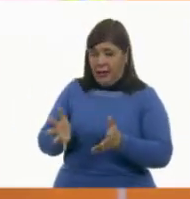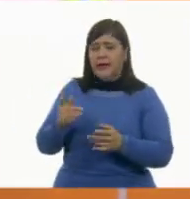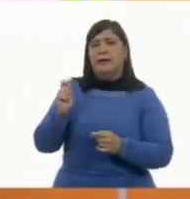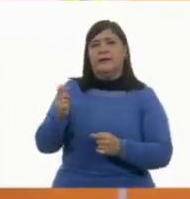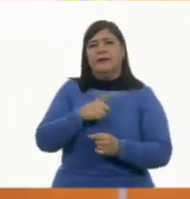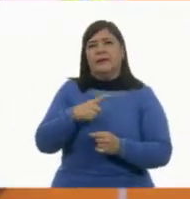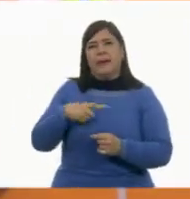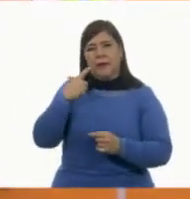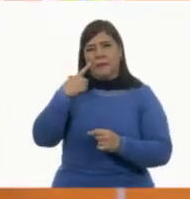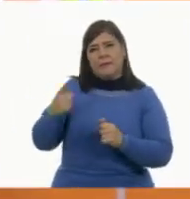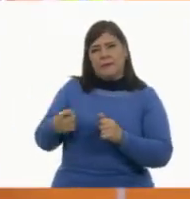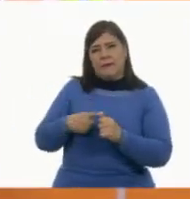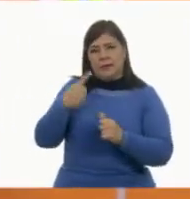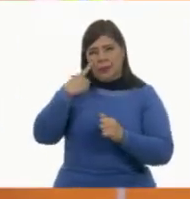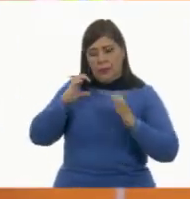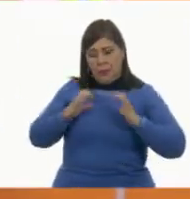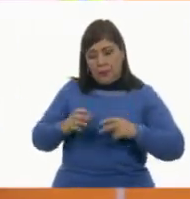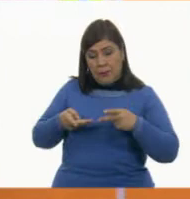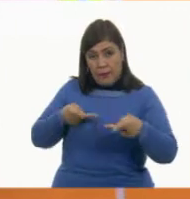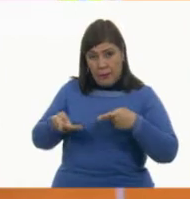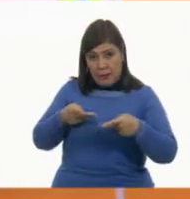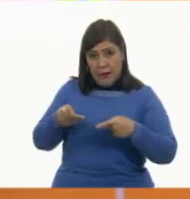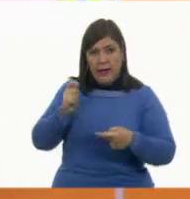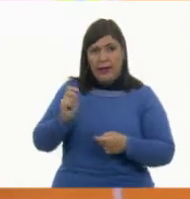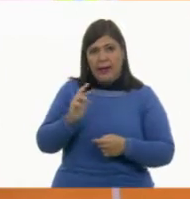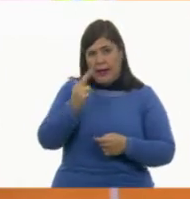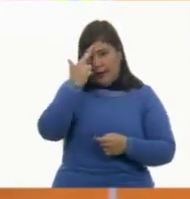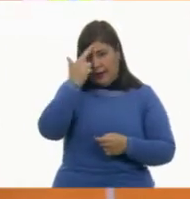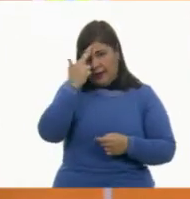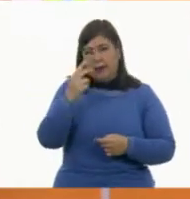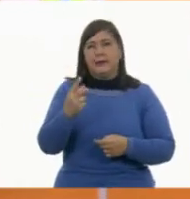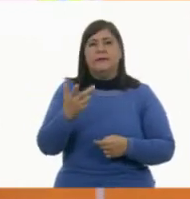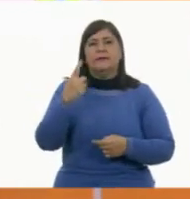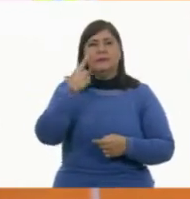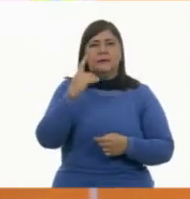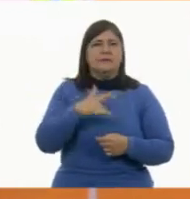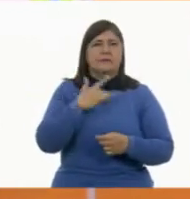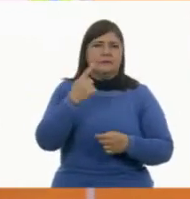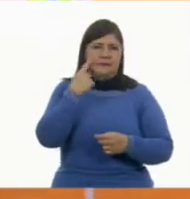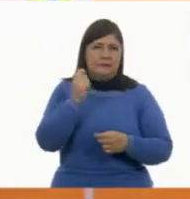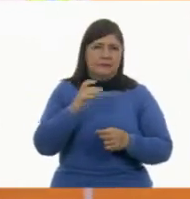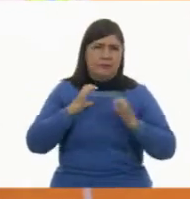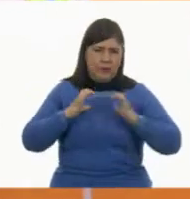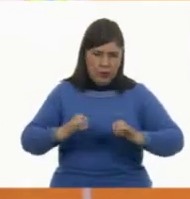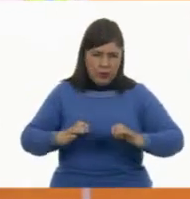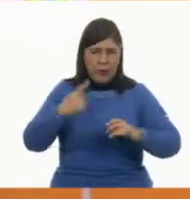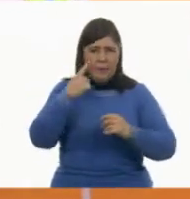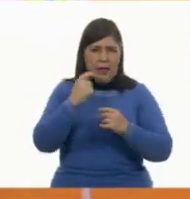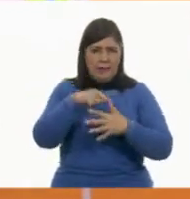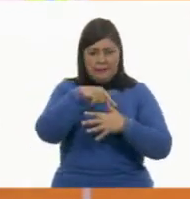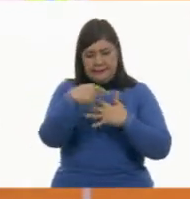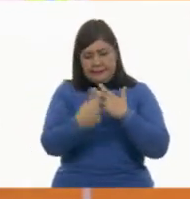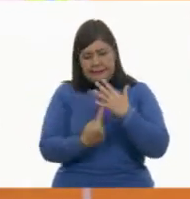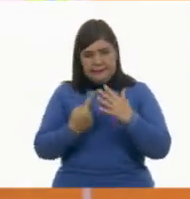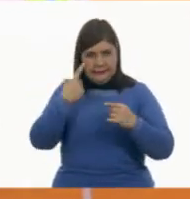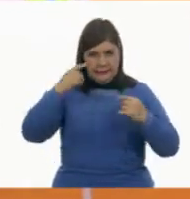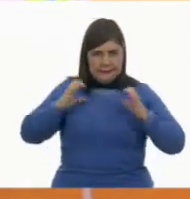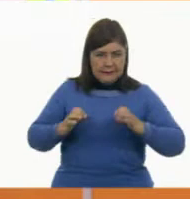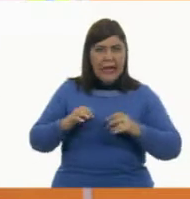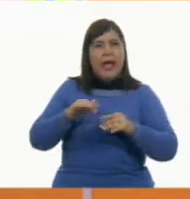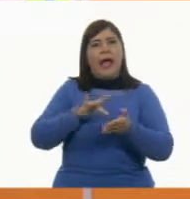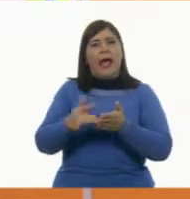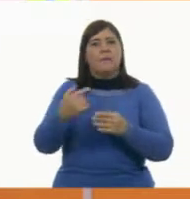primero nuestro cuerpo y recordemos que tenemos nuestros segmentos corporales y también articulaciones, que son las que nos permiten la